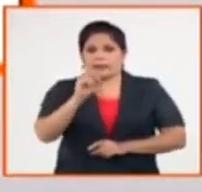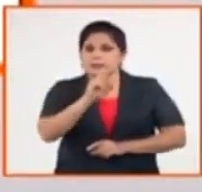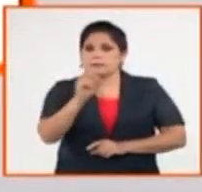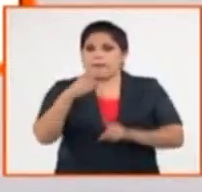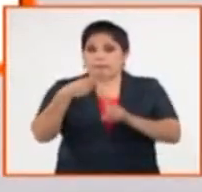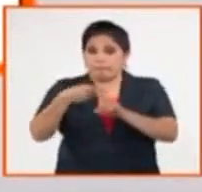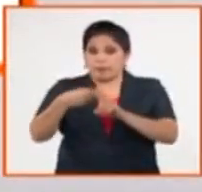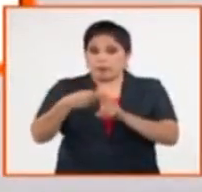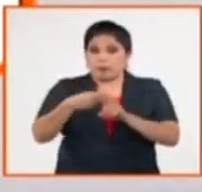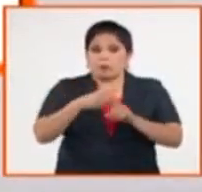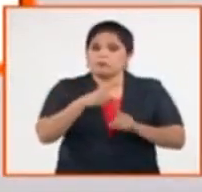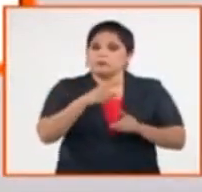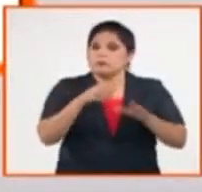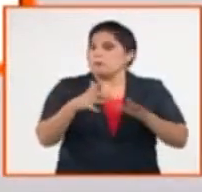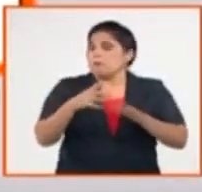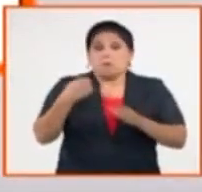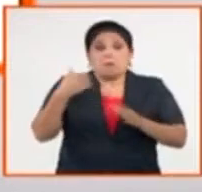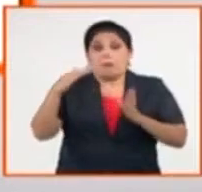986.569 dosis.